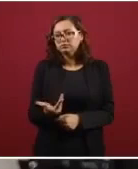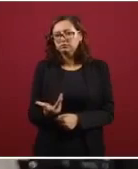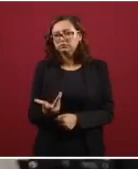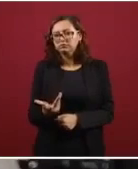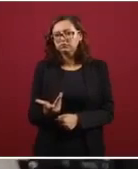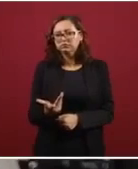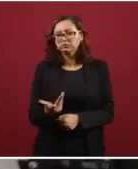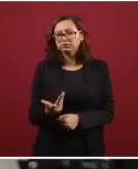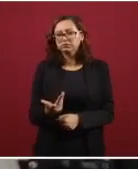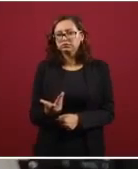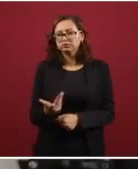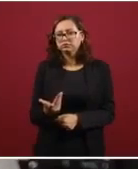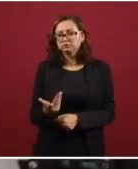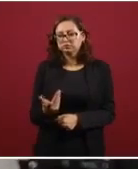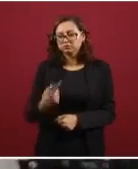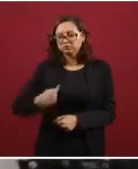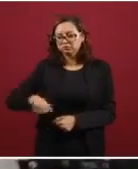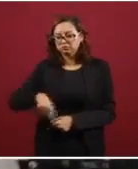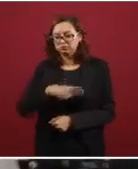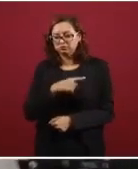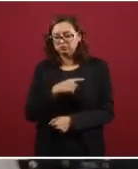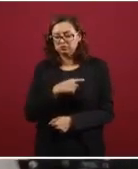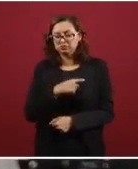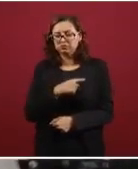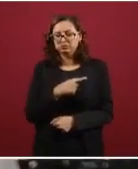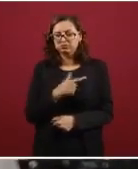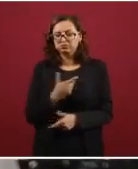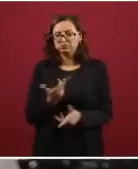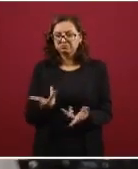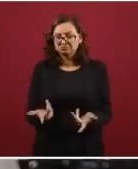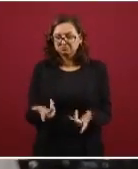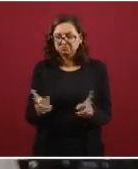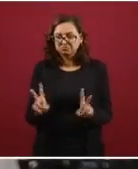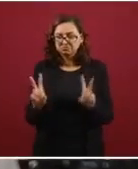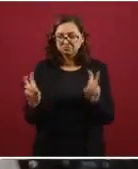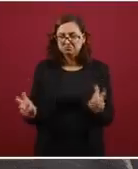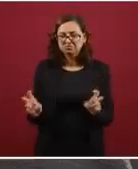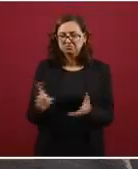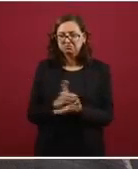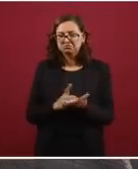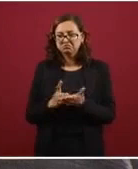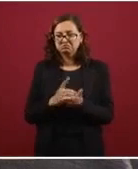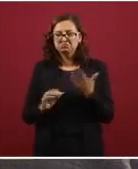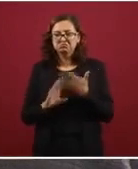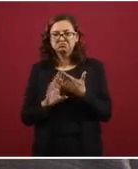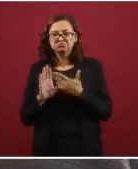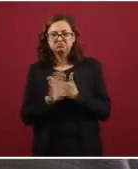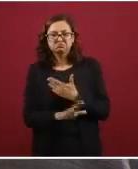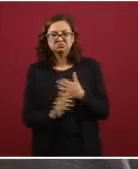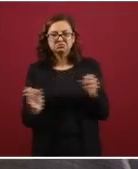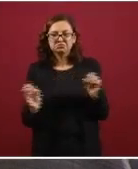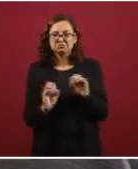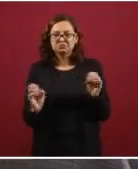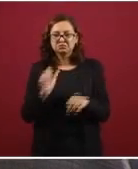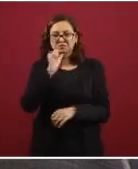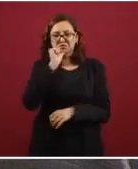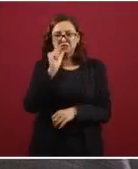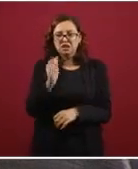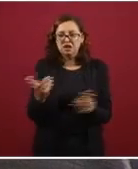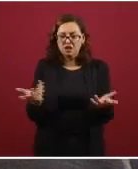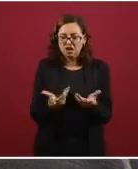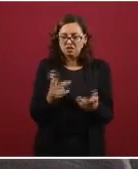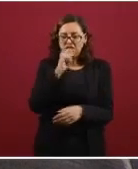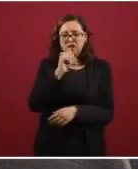calidad para poderle exigir a México que no hace nada en el combate contra el narcotráfico? ¿Y por qué en Estados Unidos nunca